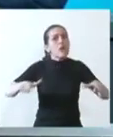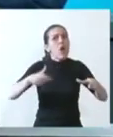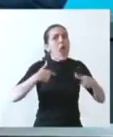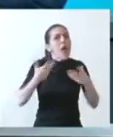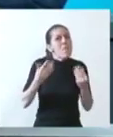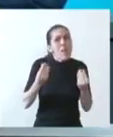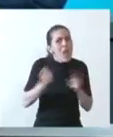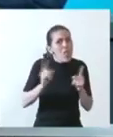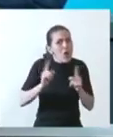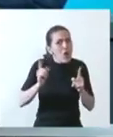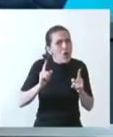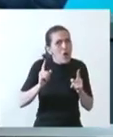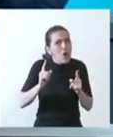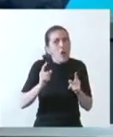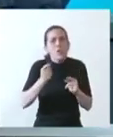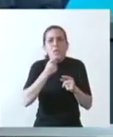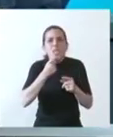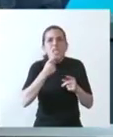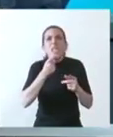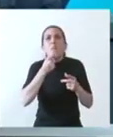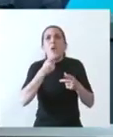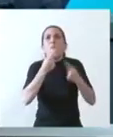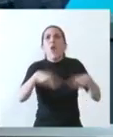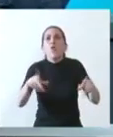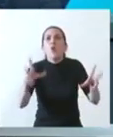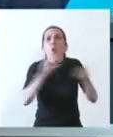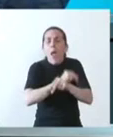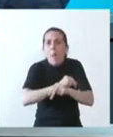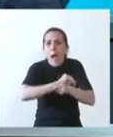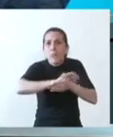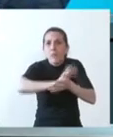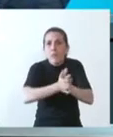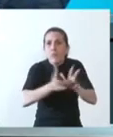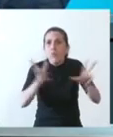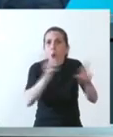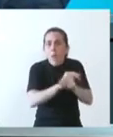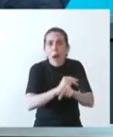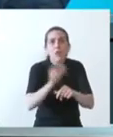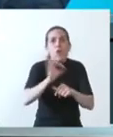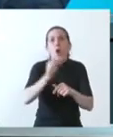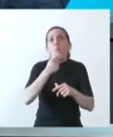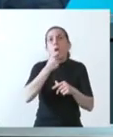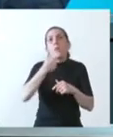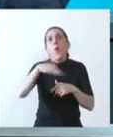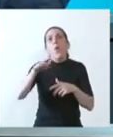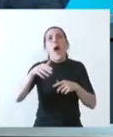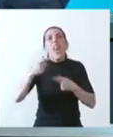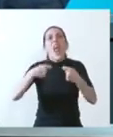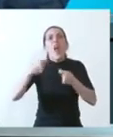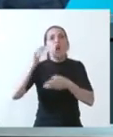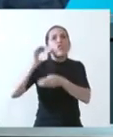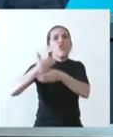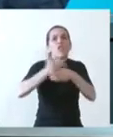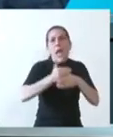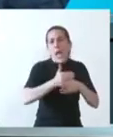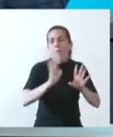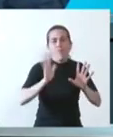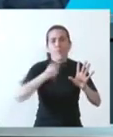temor al desabastecimiento o al potencial cierre de negocios, porque no es lo que estamos